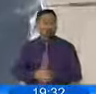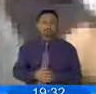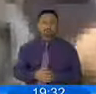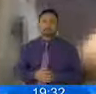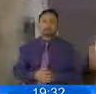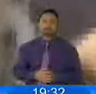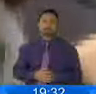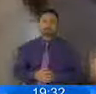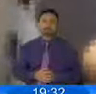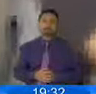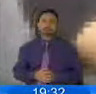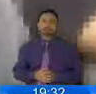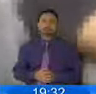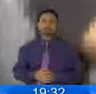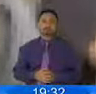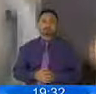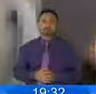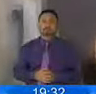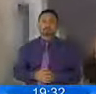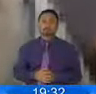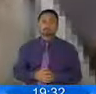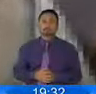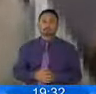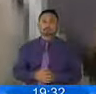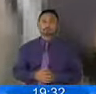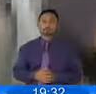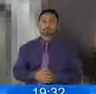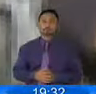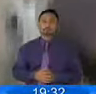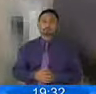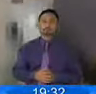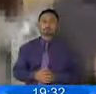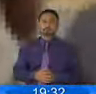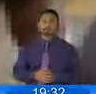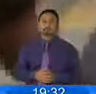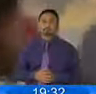extraño. ¿Por qué no les quemamos? En Quito informó Iván Casame.